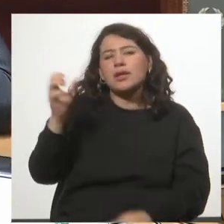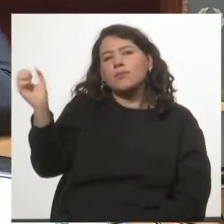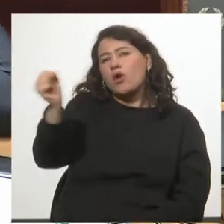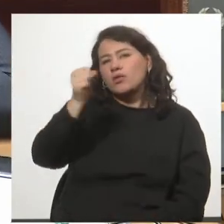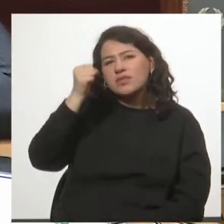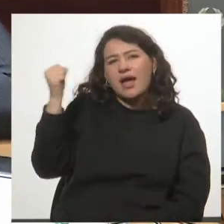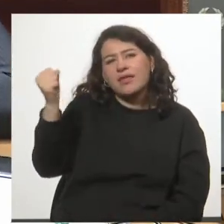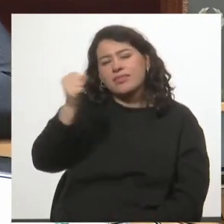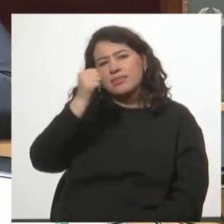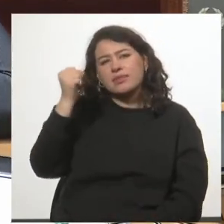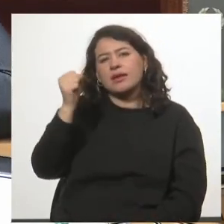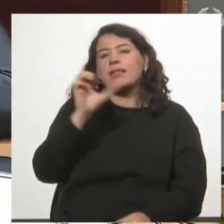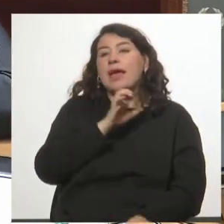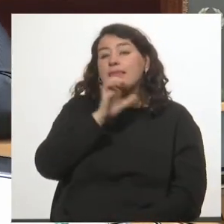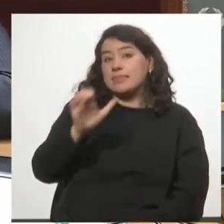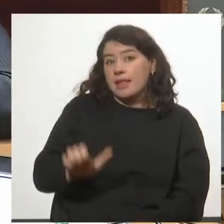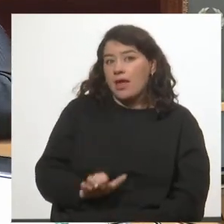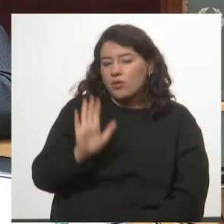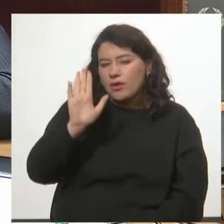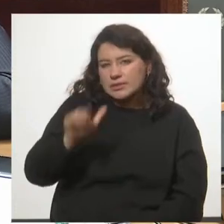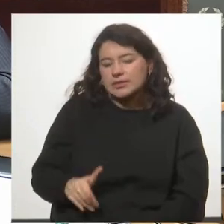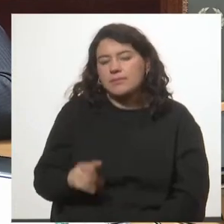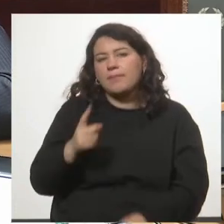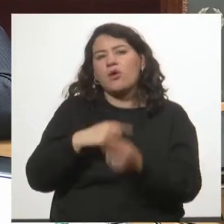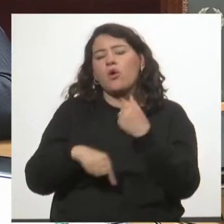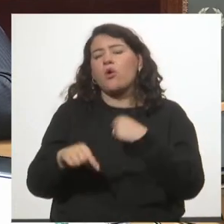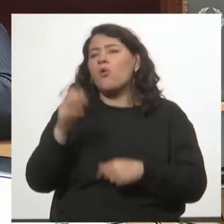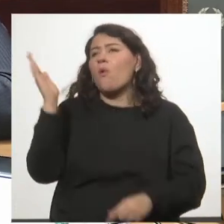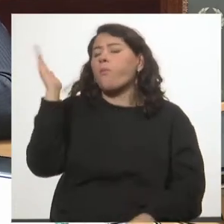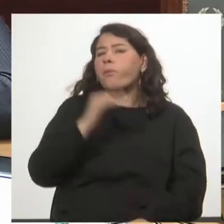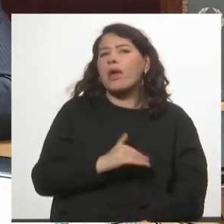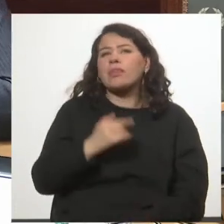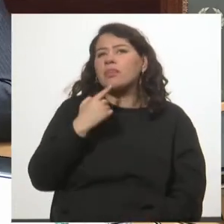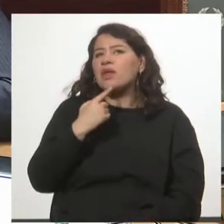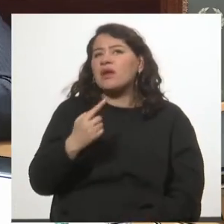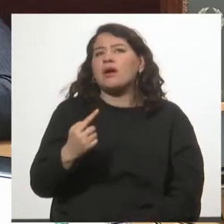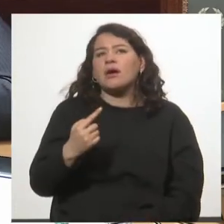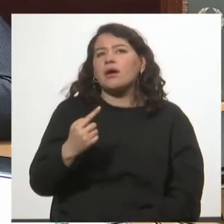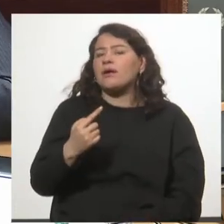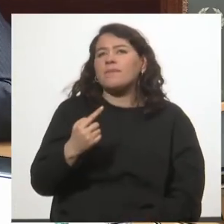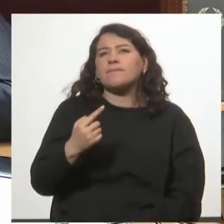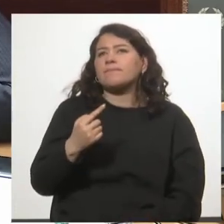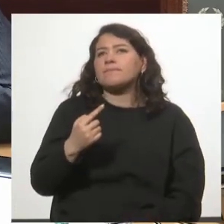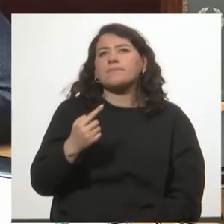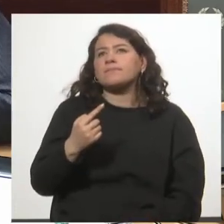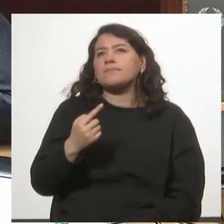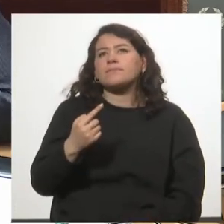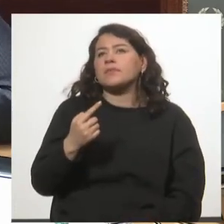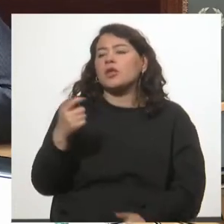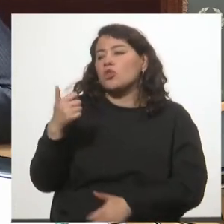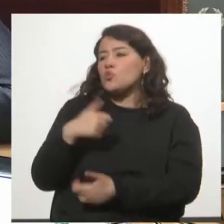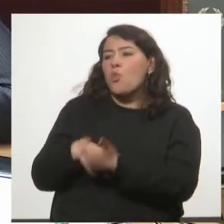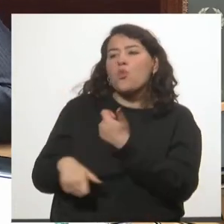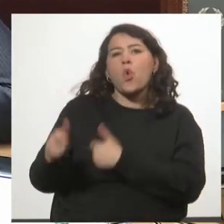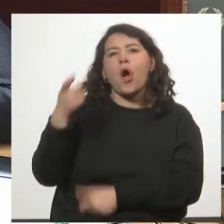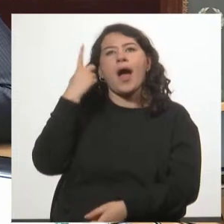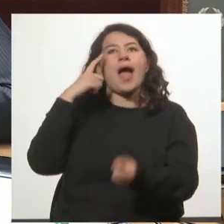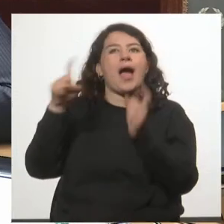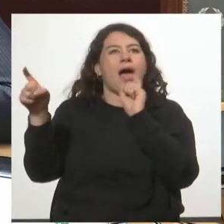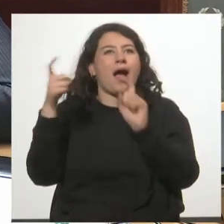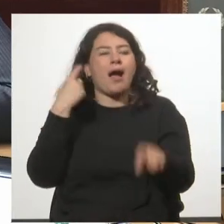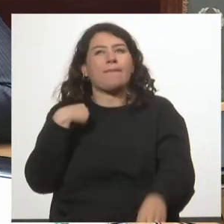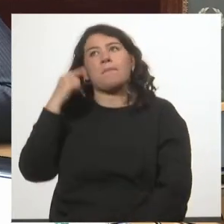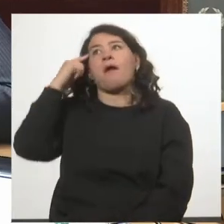fundamental del estado que no podemos mediante desbordes de turno permitir